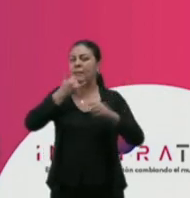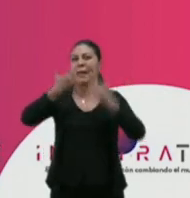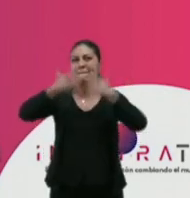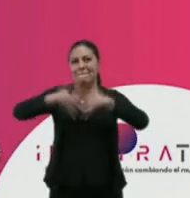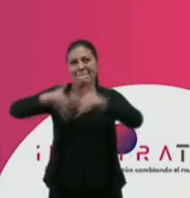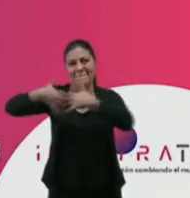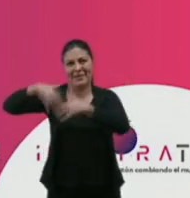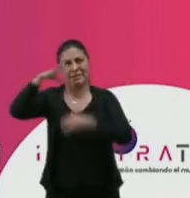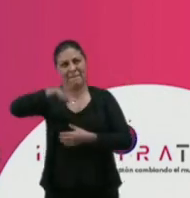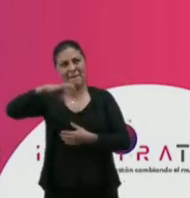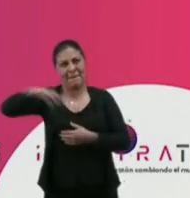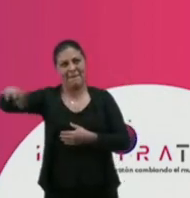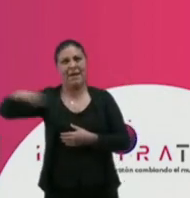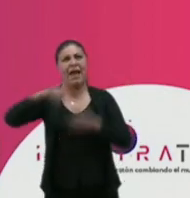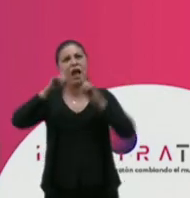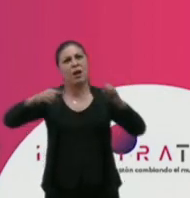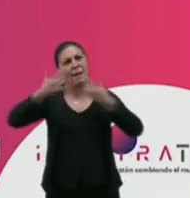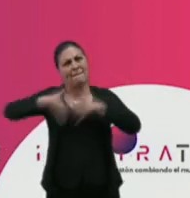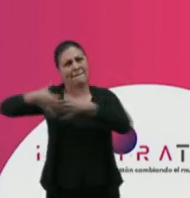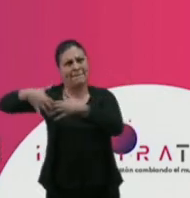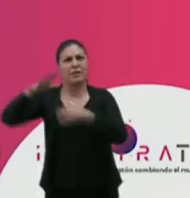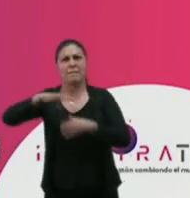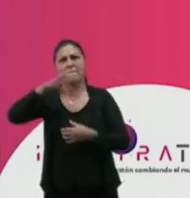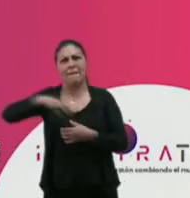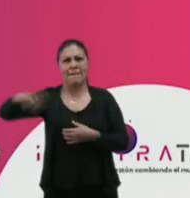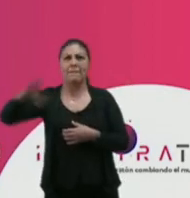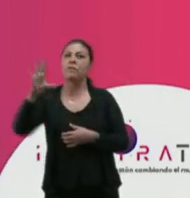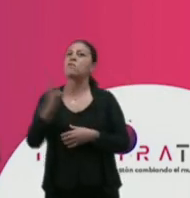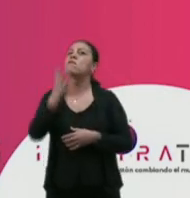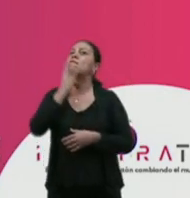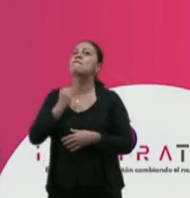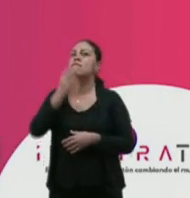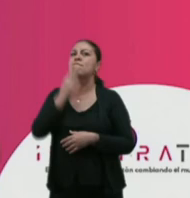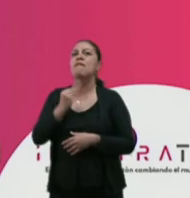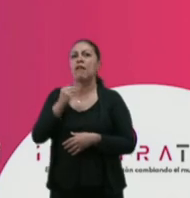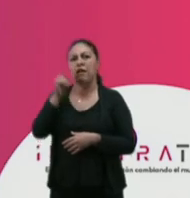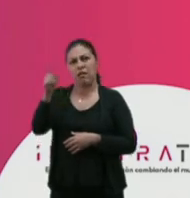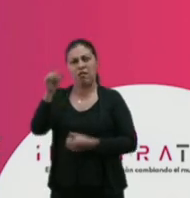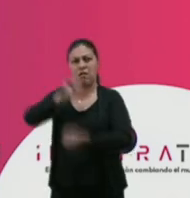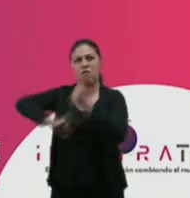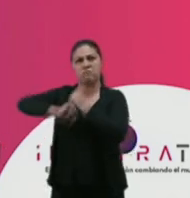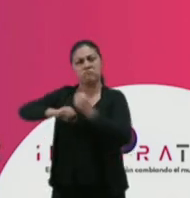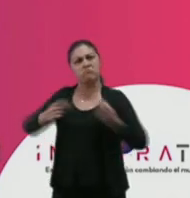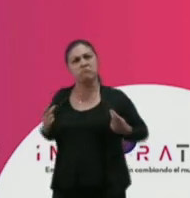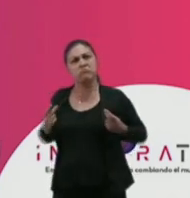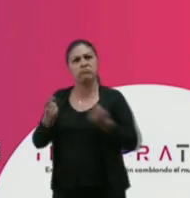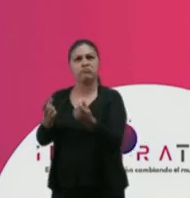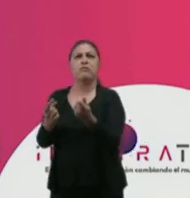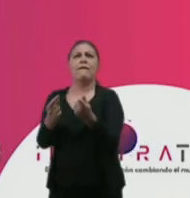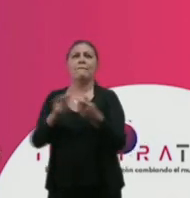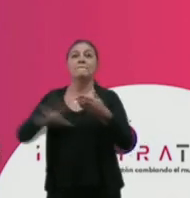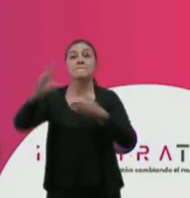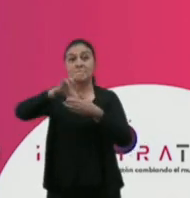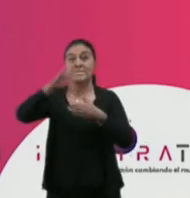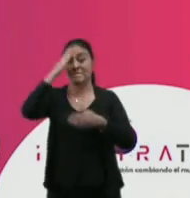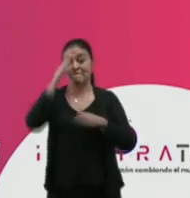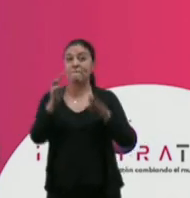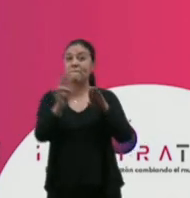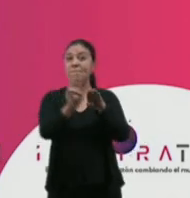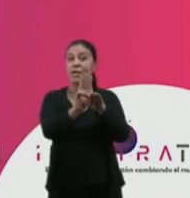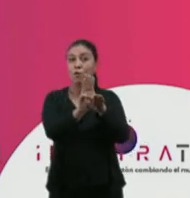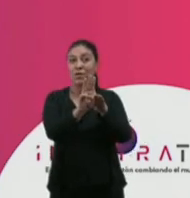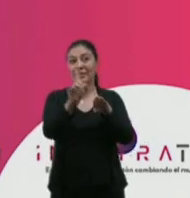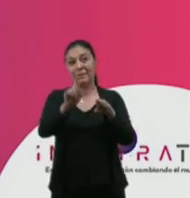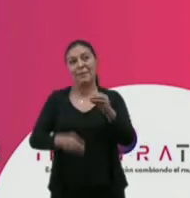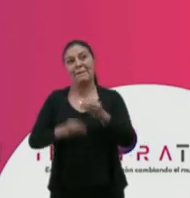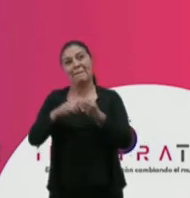que se han construido en Israel, pero han encontrado aceleración en Latinoamérica. Por ejemplo, Waze y Moovit son de las que